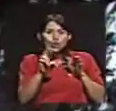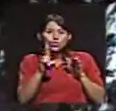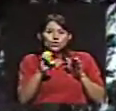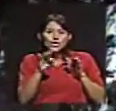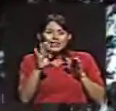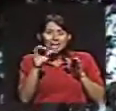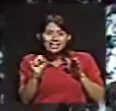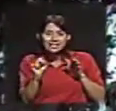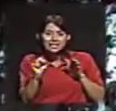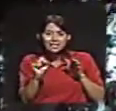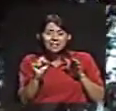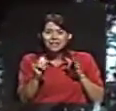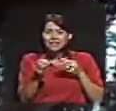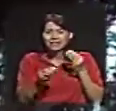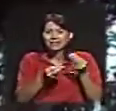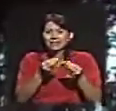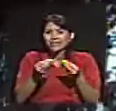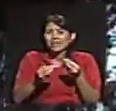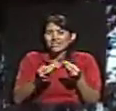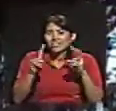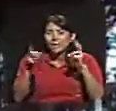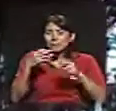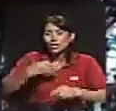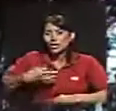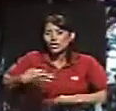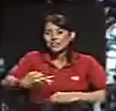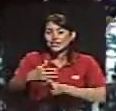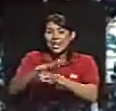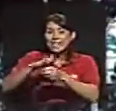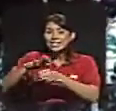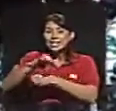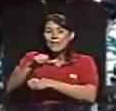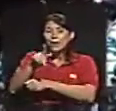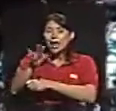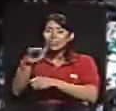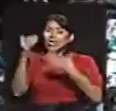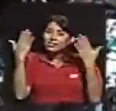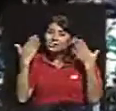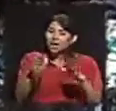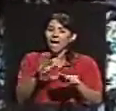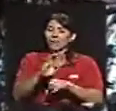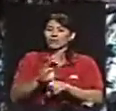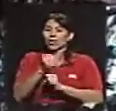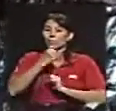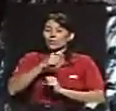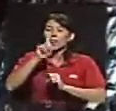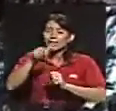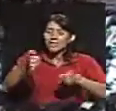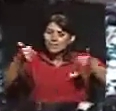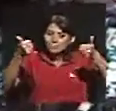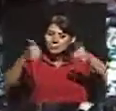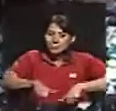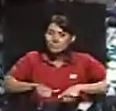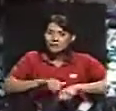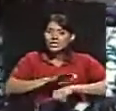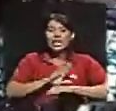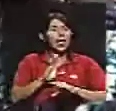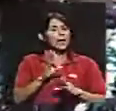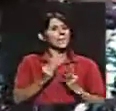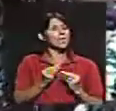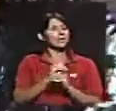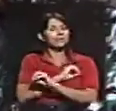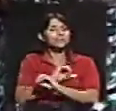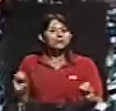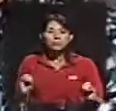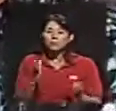Y la plata ya es de que el Consejo Municipal de una vez por todas tome el acuerdo que corresponde sin miedo, sin